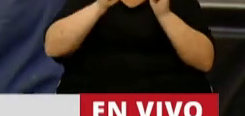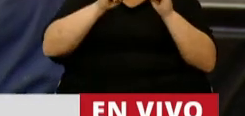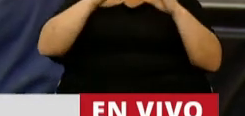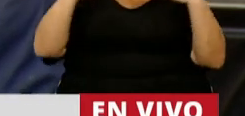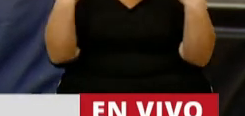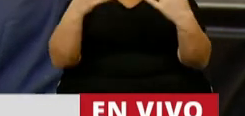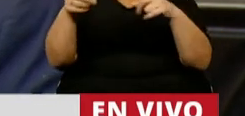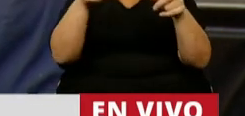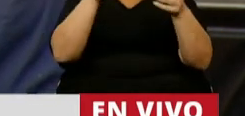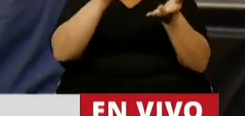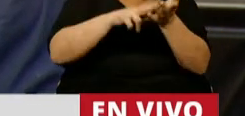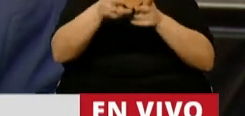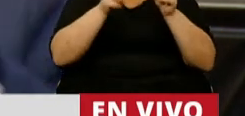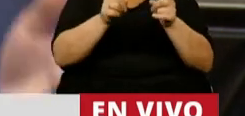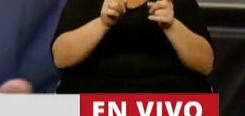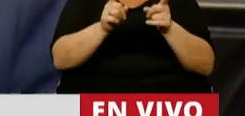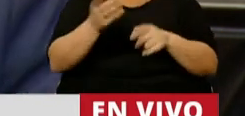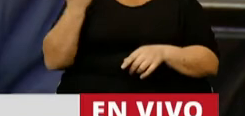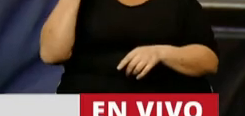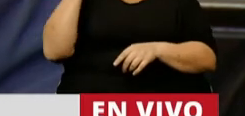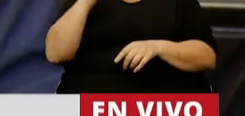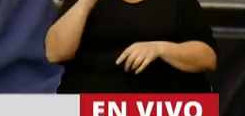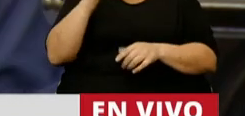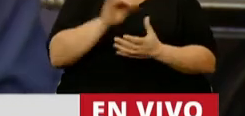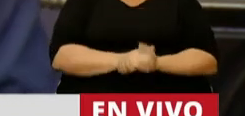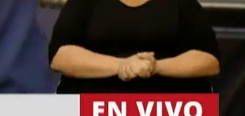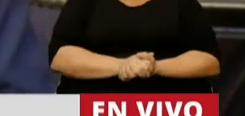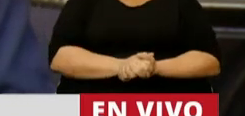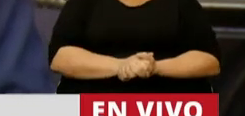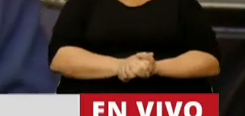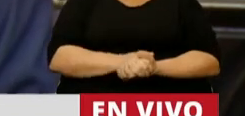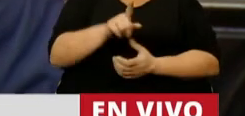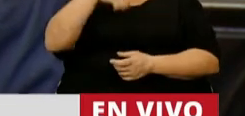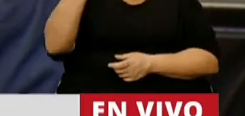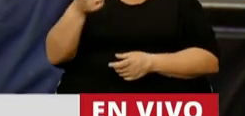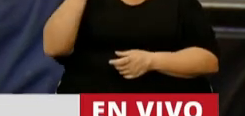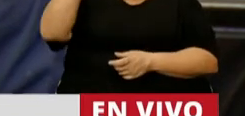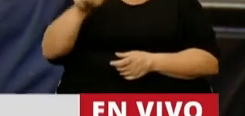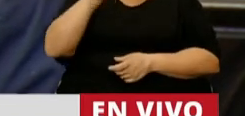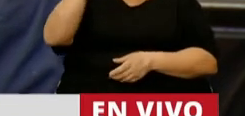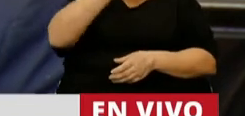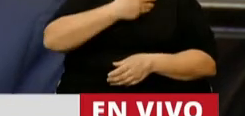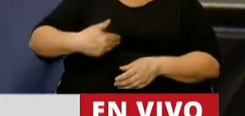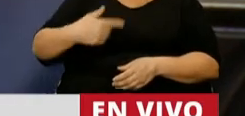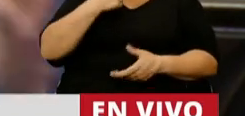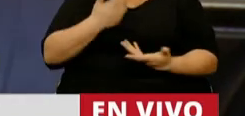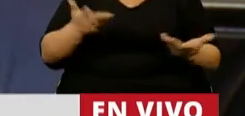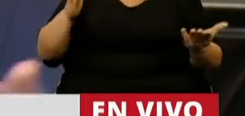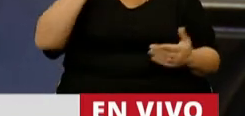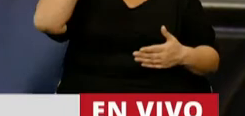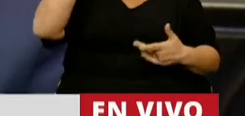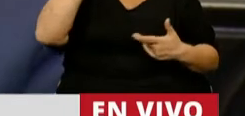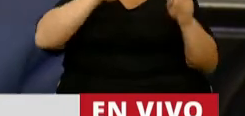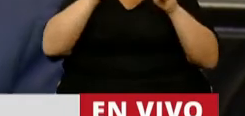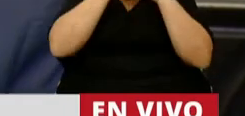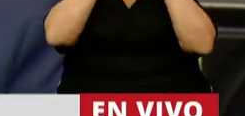este recinto. Y hace unos minutos, otro miembro del oficialismo decía, y bueno, después trataremos